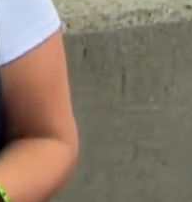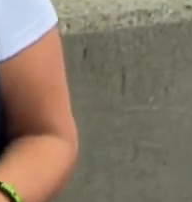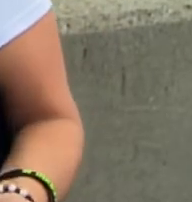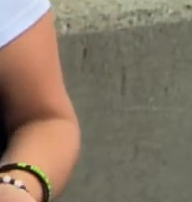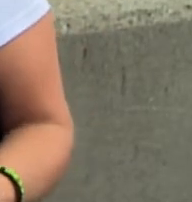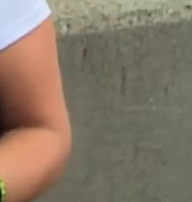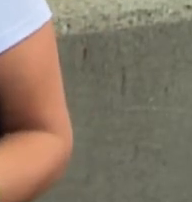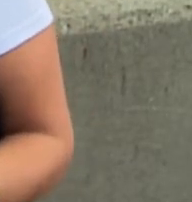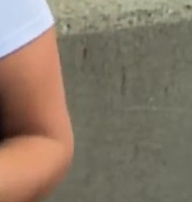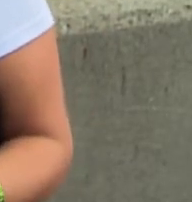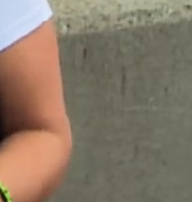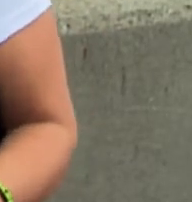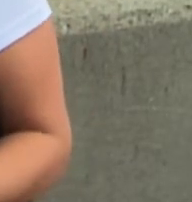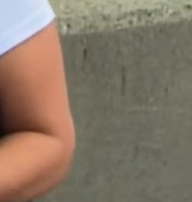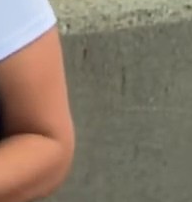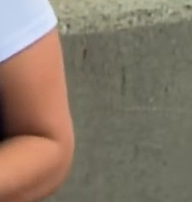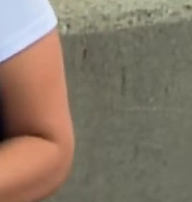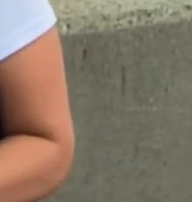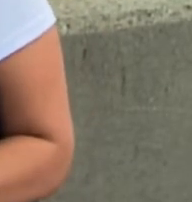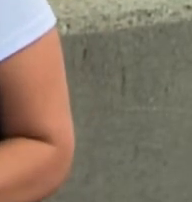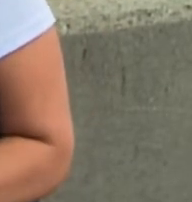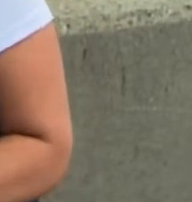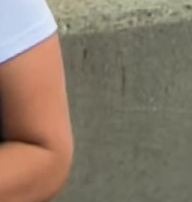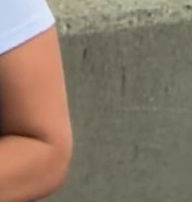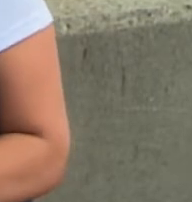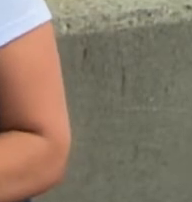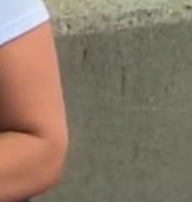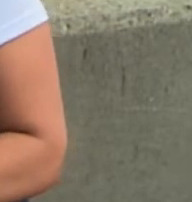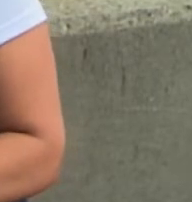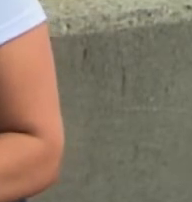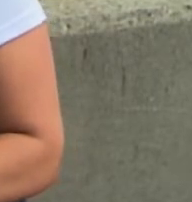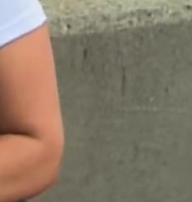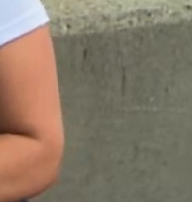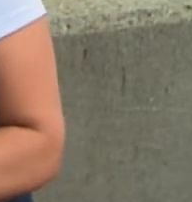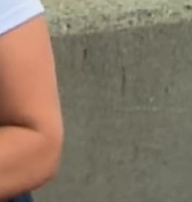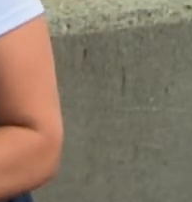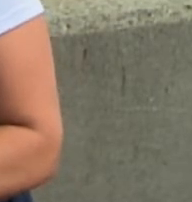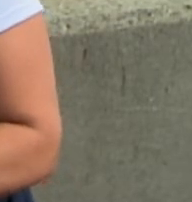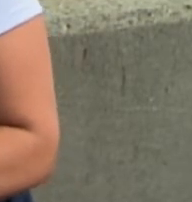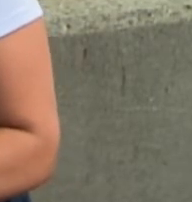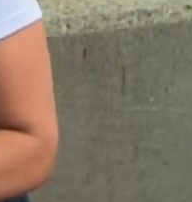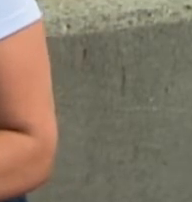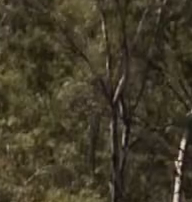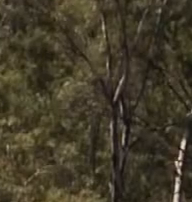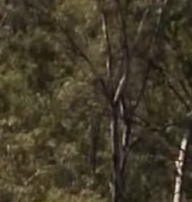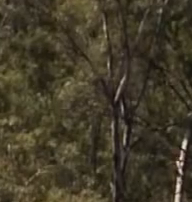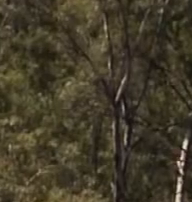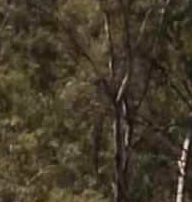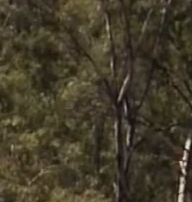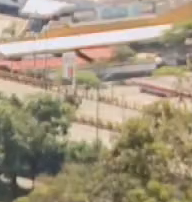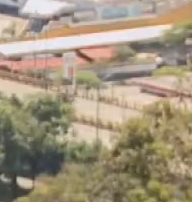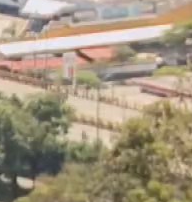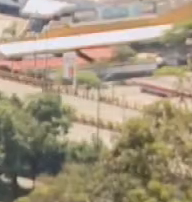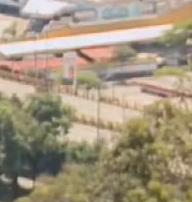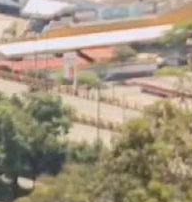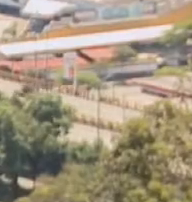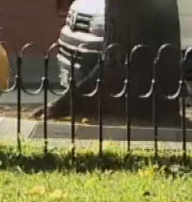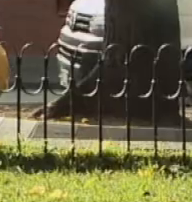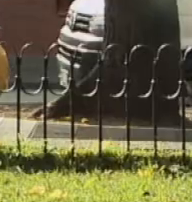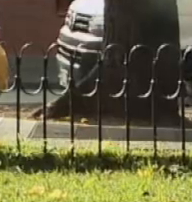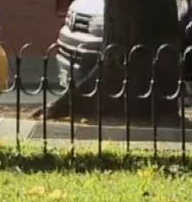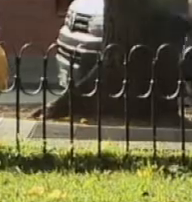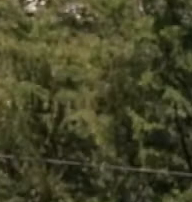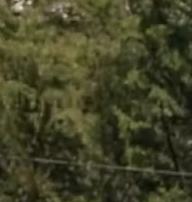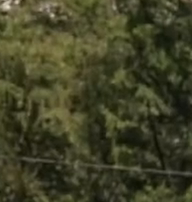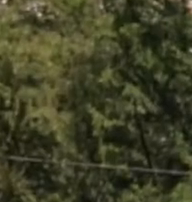Medellín. Hace 48 años, esta territorial está formando líderes para el buen gobierno. Conozcamos su historia. En la década del 70 llegó